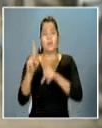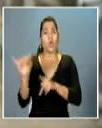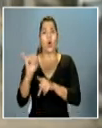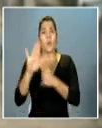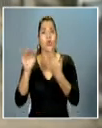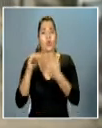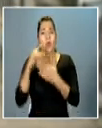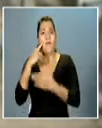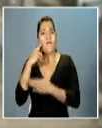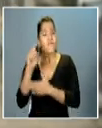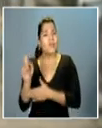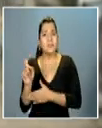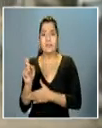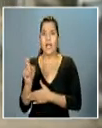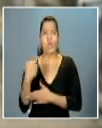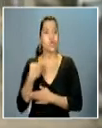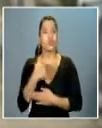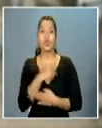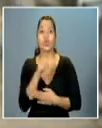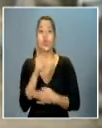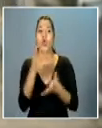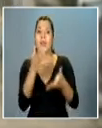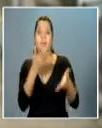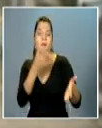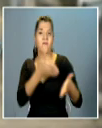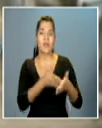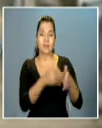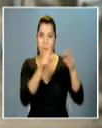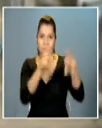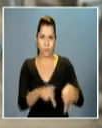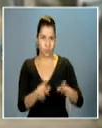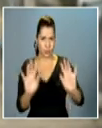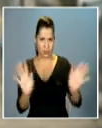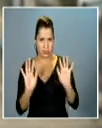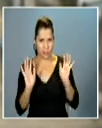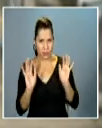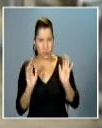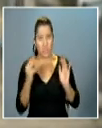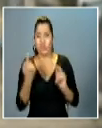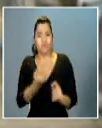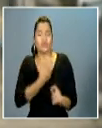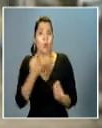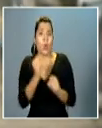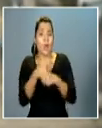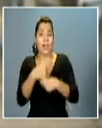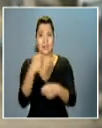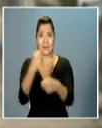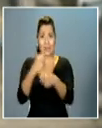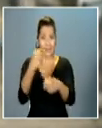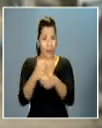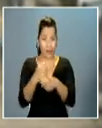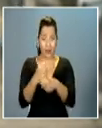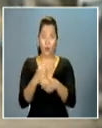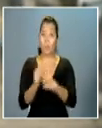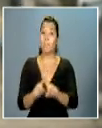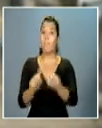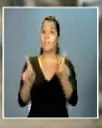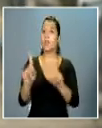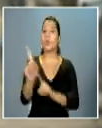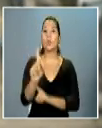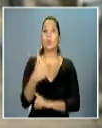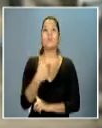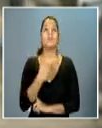no llevamos procesos contra la gente, simplemente actúa en el proceso porque ese es su trabajo, pero no tenía,